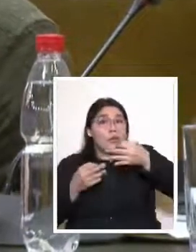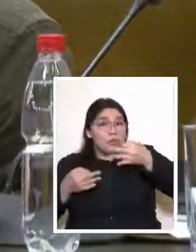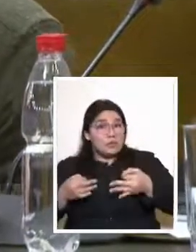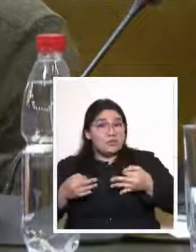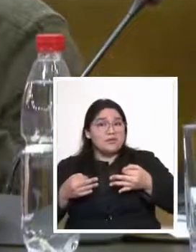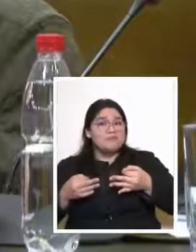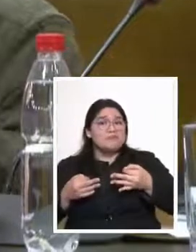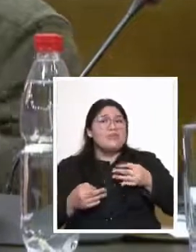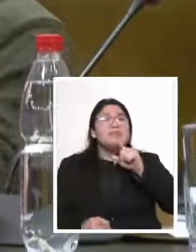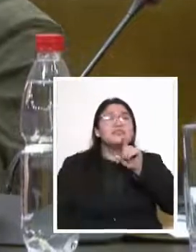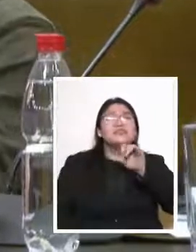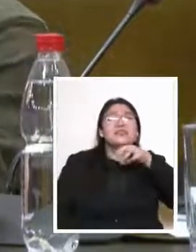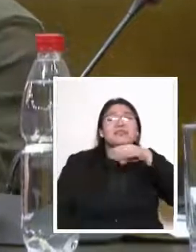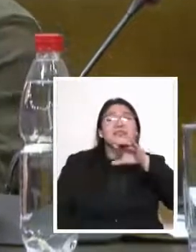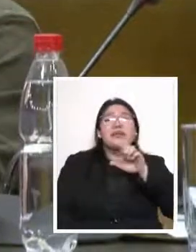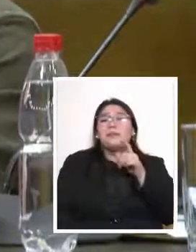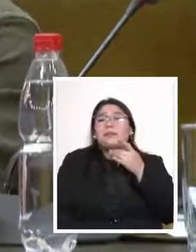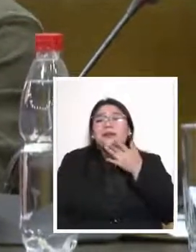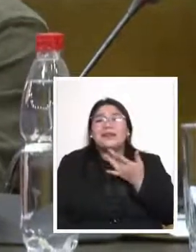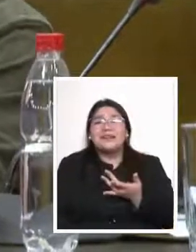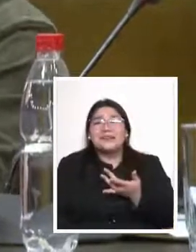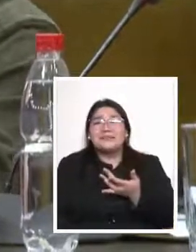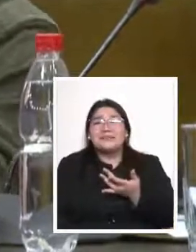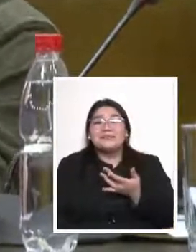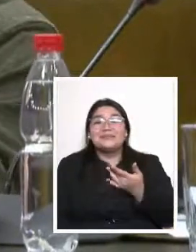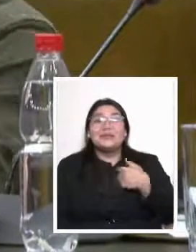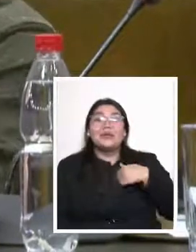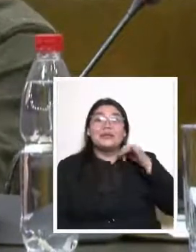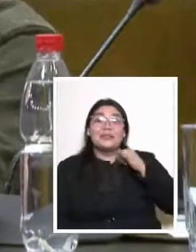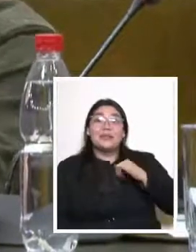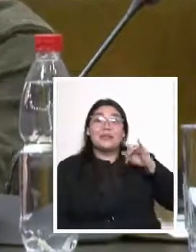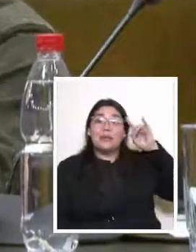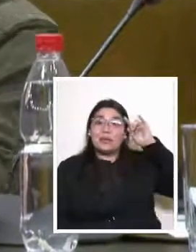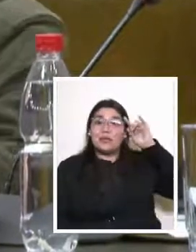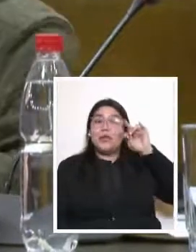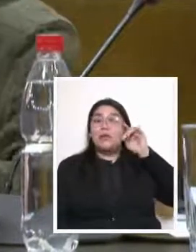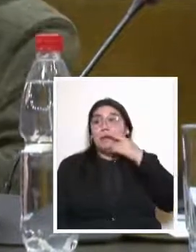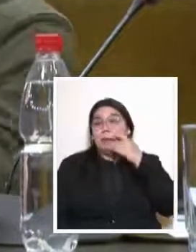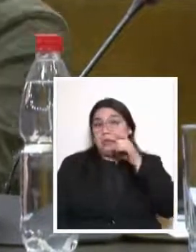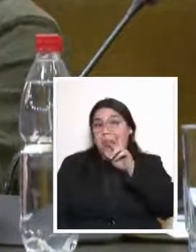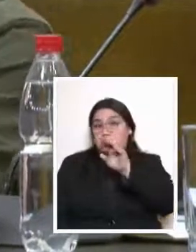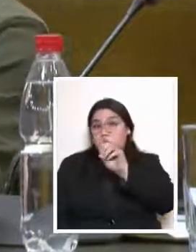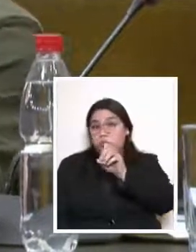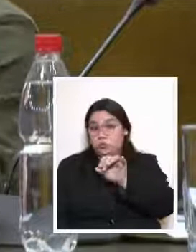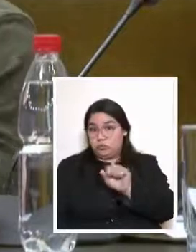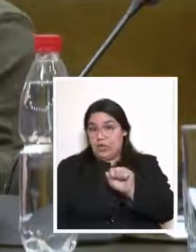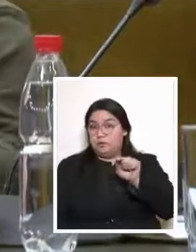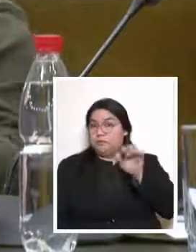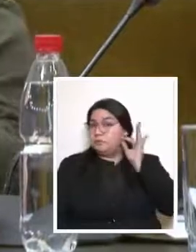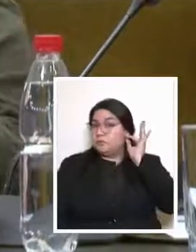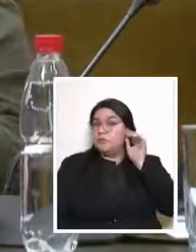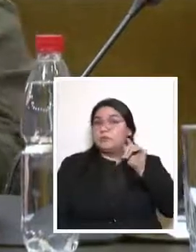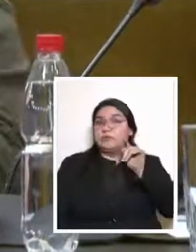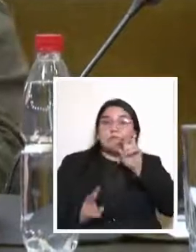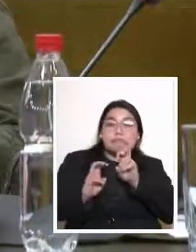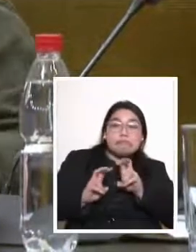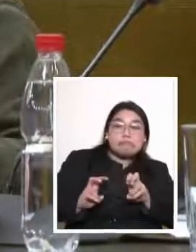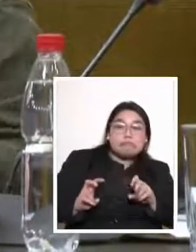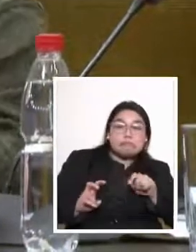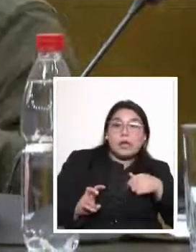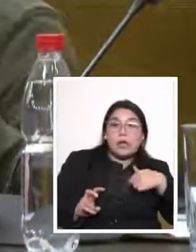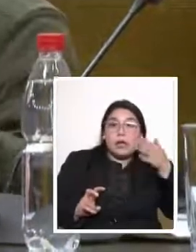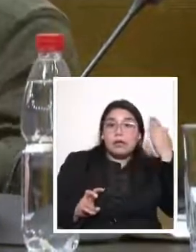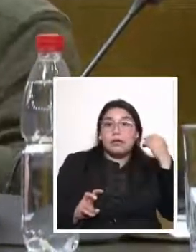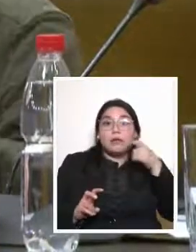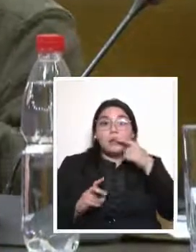cuando, en este afán de hacer la investigación, le pregunté a Rosa y a los monitores que apoyaban a los profesores y profesoras para